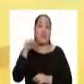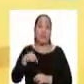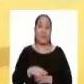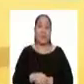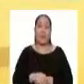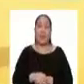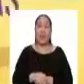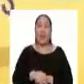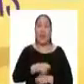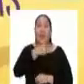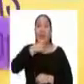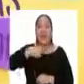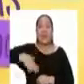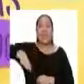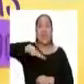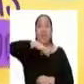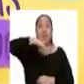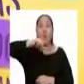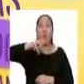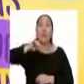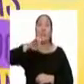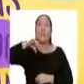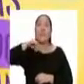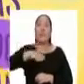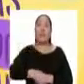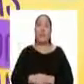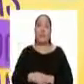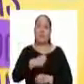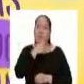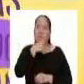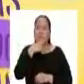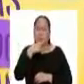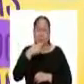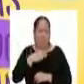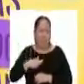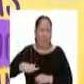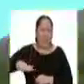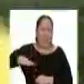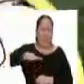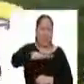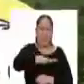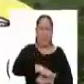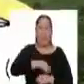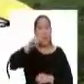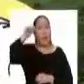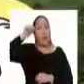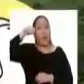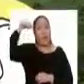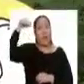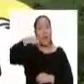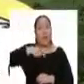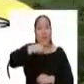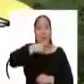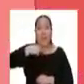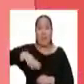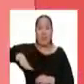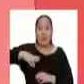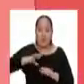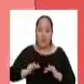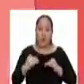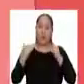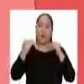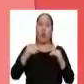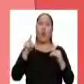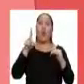del Pacífico es uno de los más áridos del planeta, y recuerda que todo este desierto destacan las lomas,